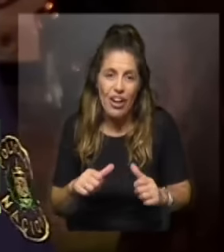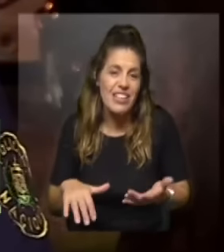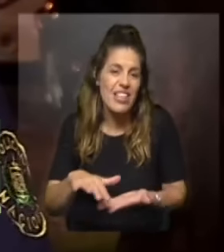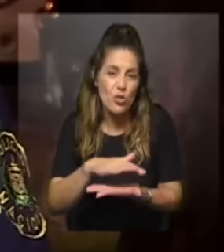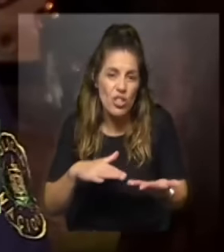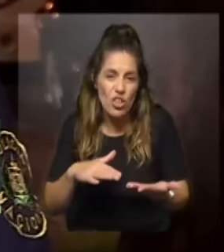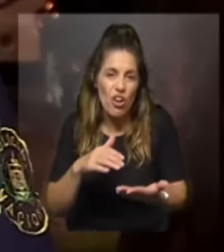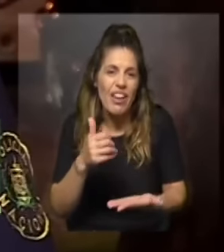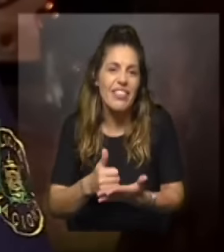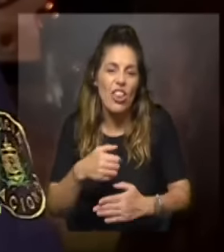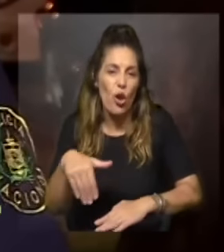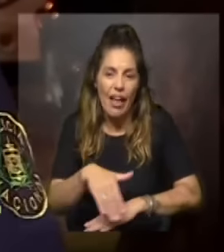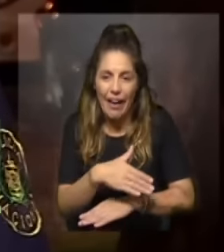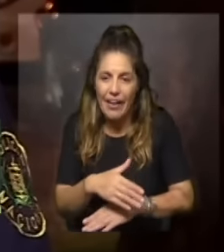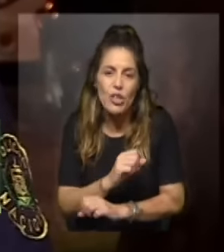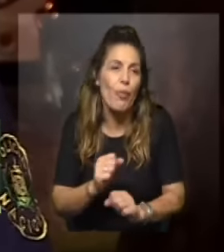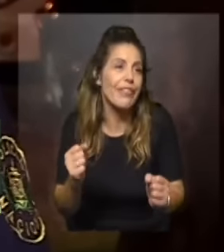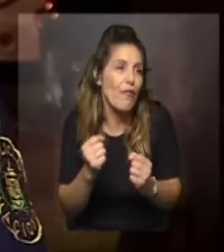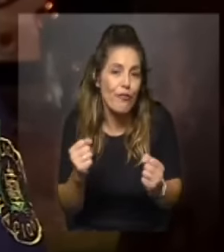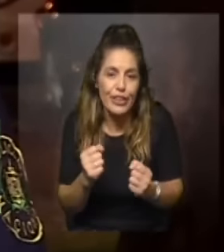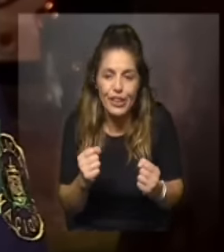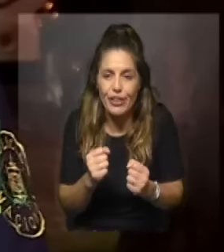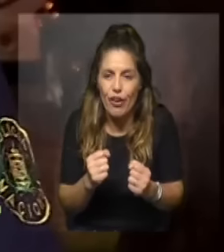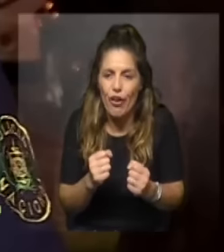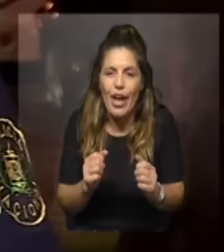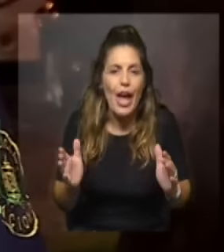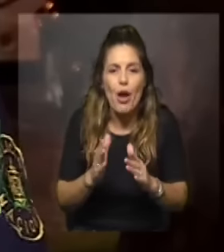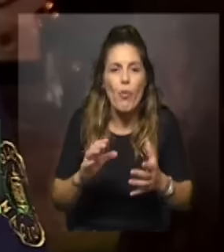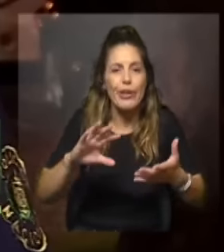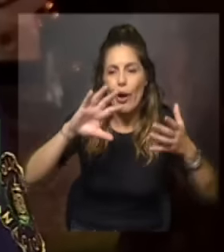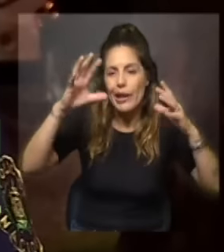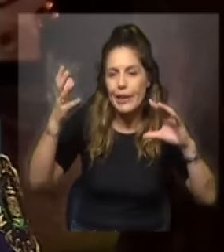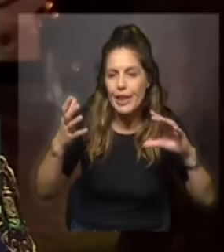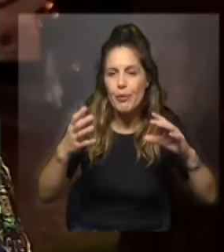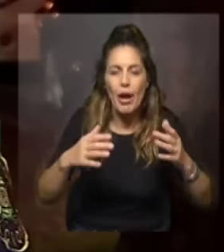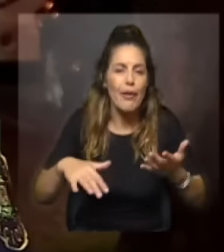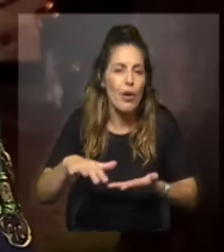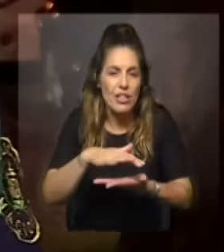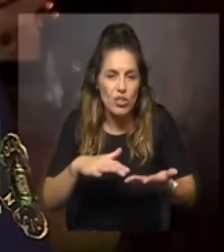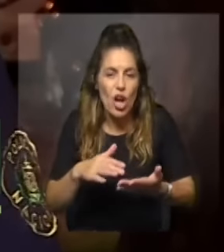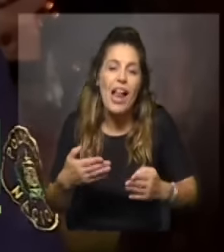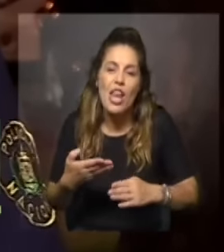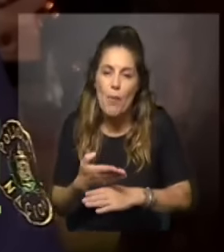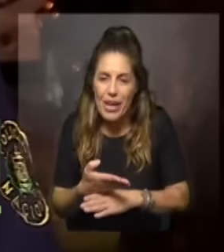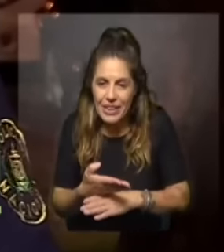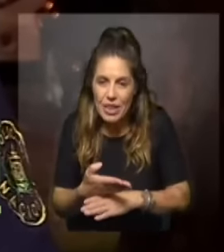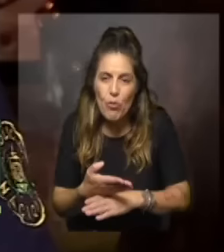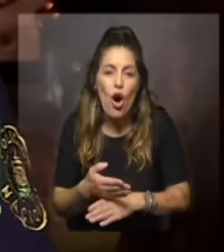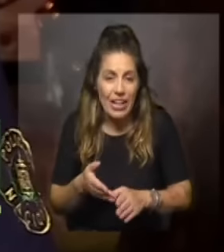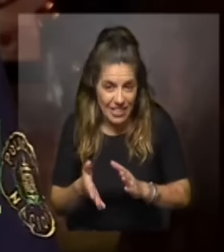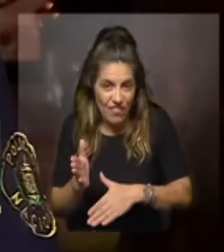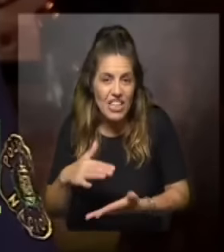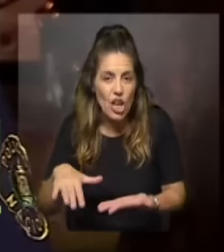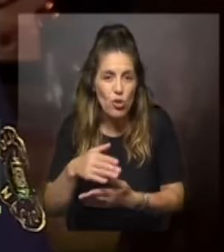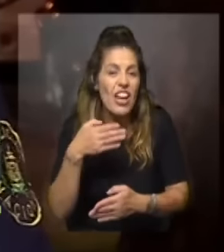calle expuesto al frío a cualquier inclemencia del clima y en la situación cual está entonces le pedimos a Que bueno que se retire de ahí y